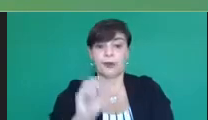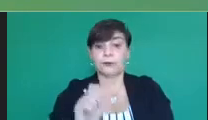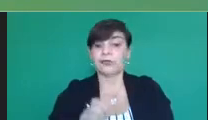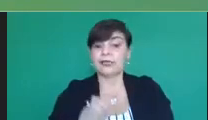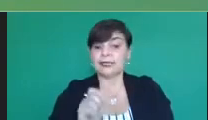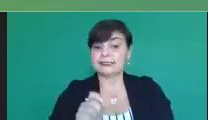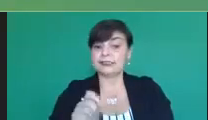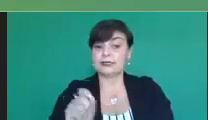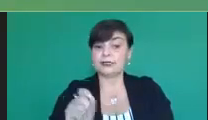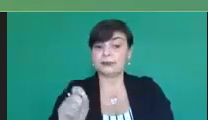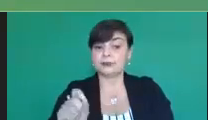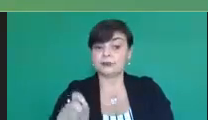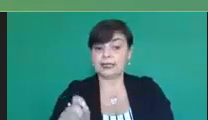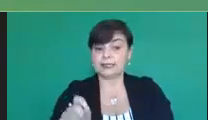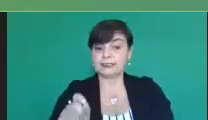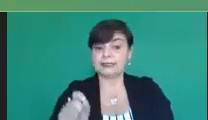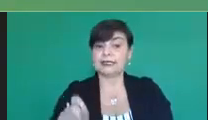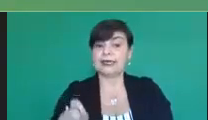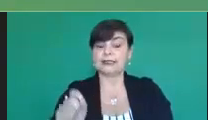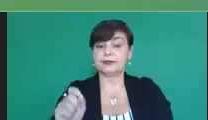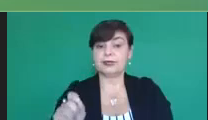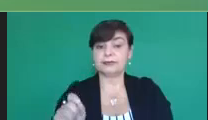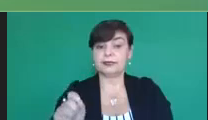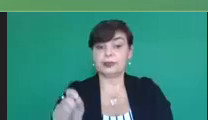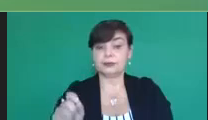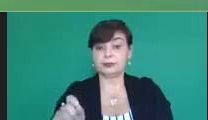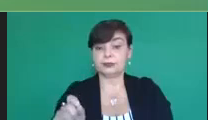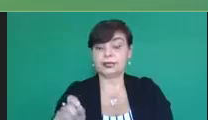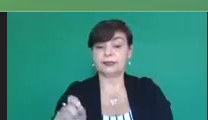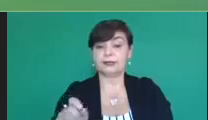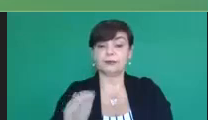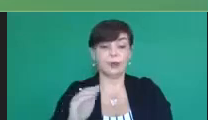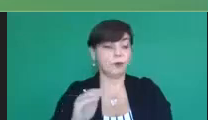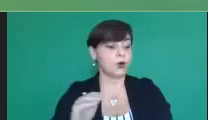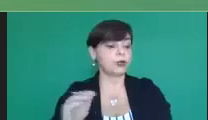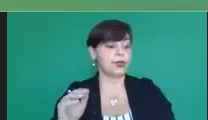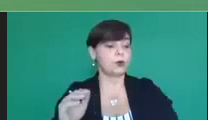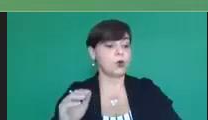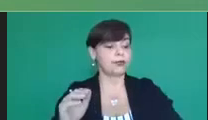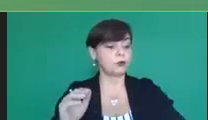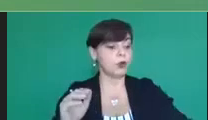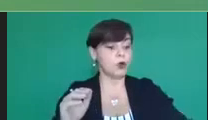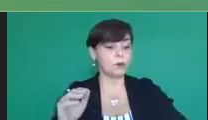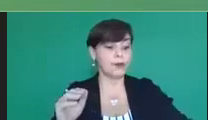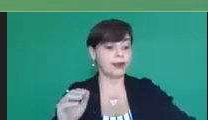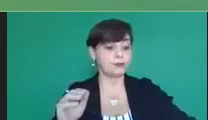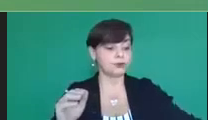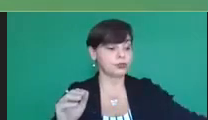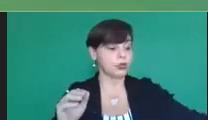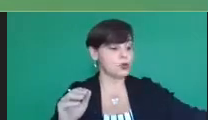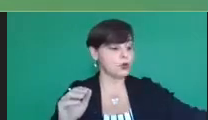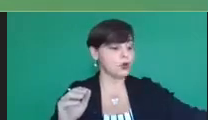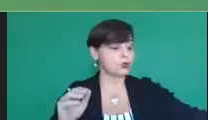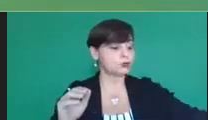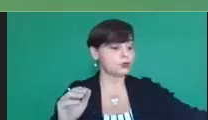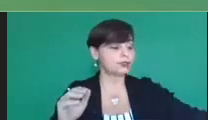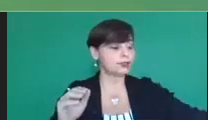Porque este 0.3 es realmente importante, porque cuando lo comparamos con